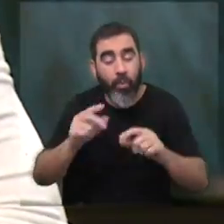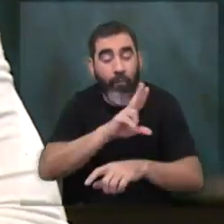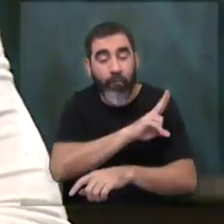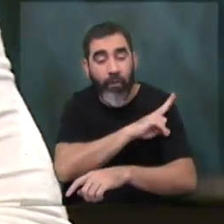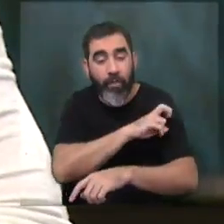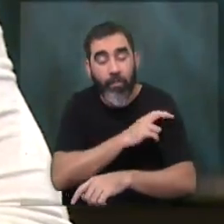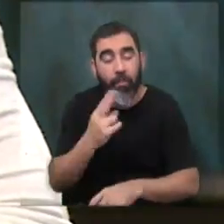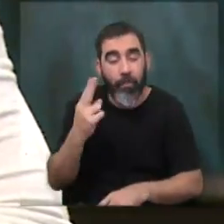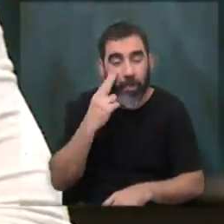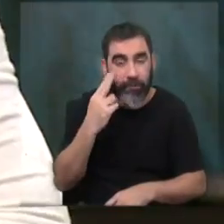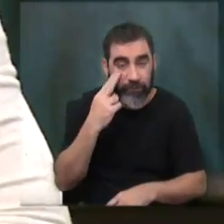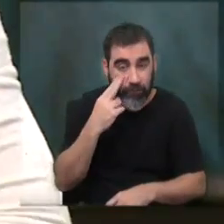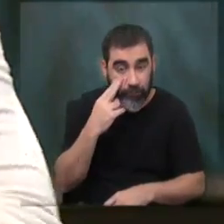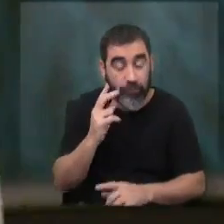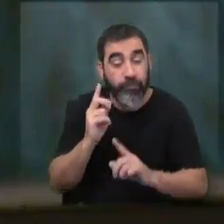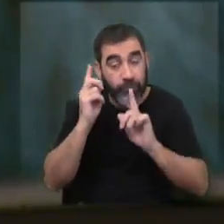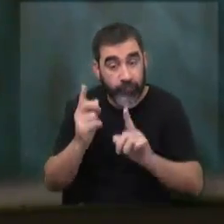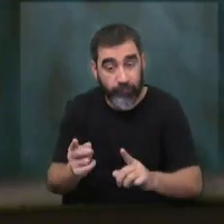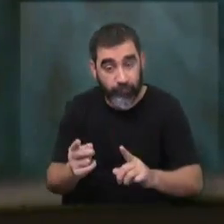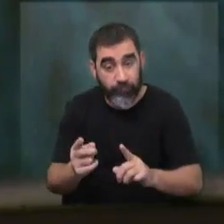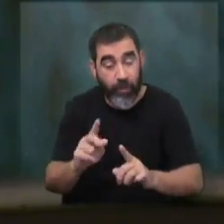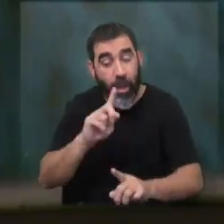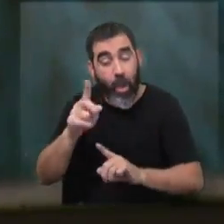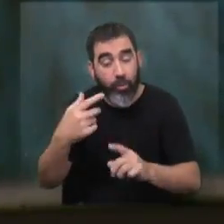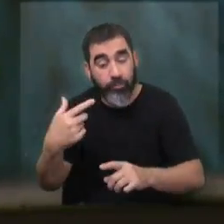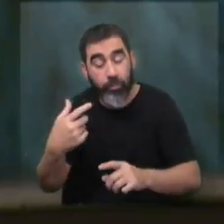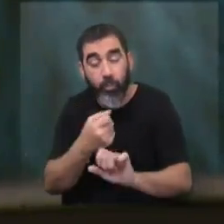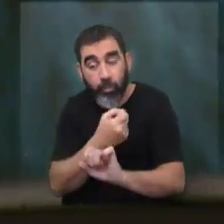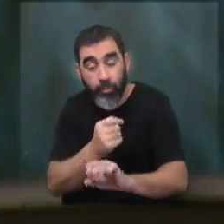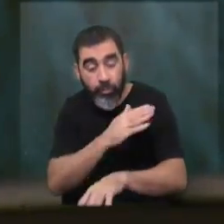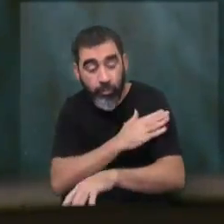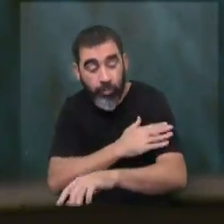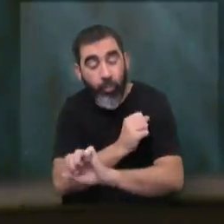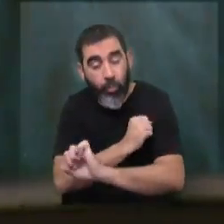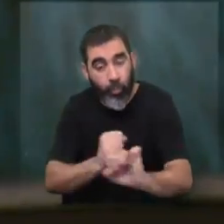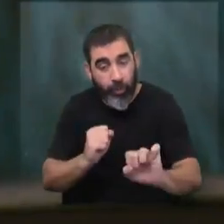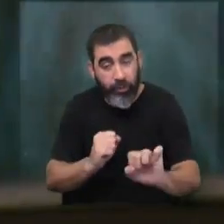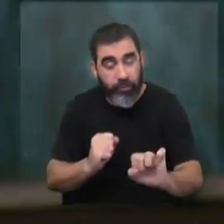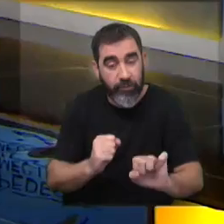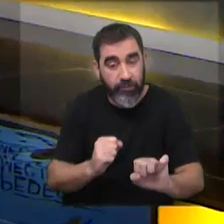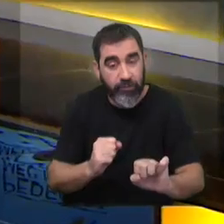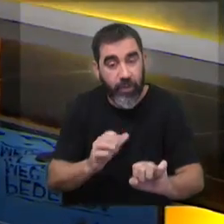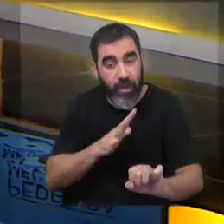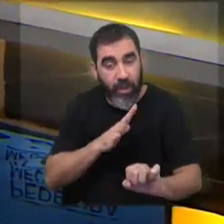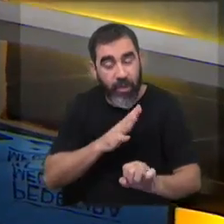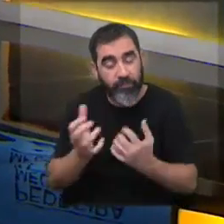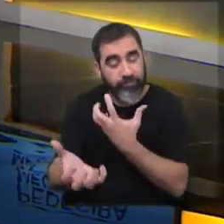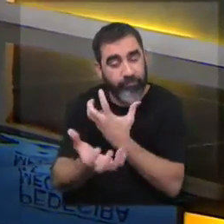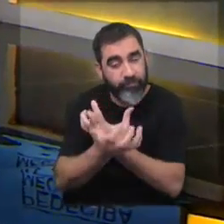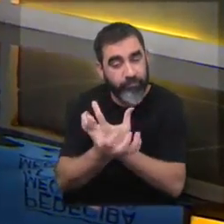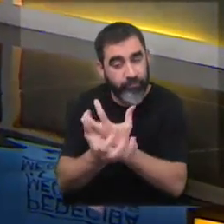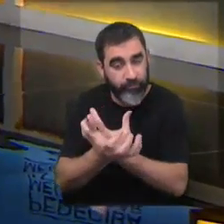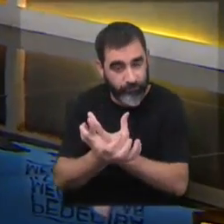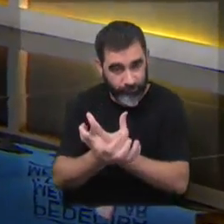farmacéutico. Además de que, bueno, en determinadas dosis puede llegar a causar, o sea, empieza a mostrar efectos tóxicos. Es